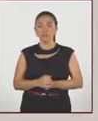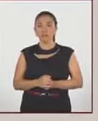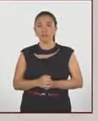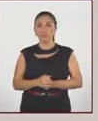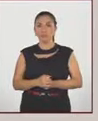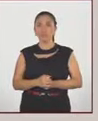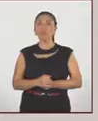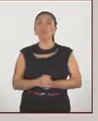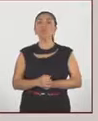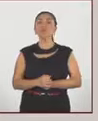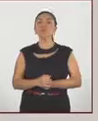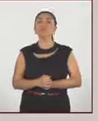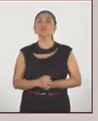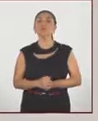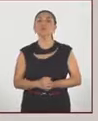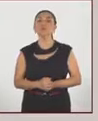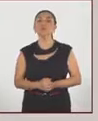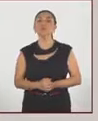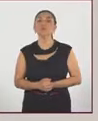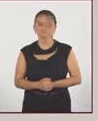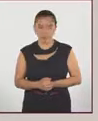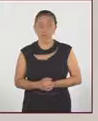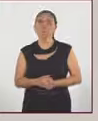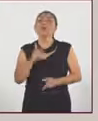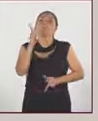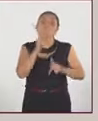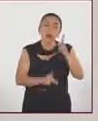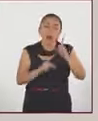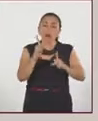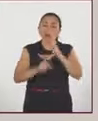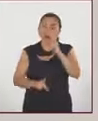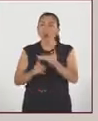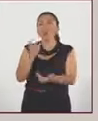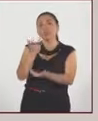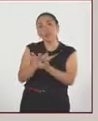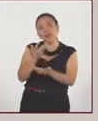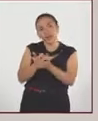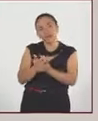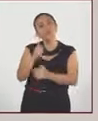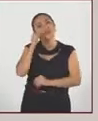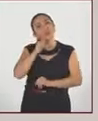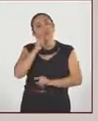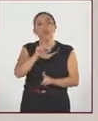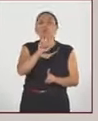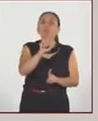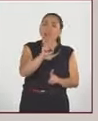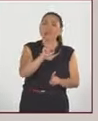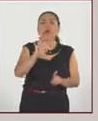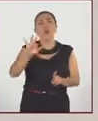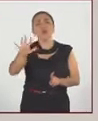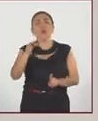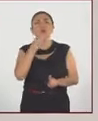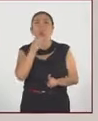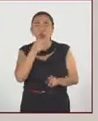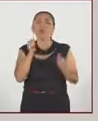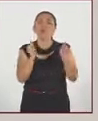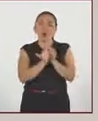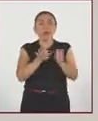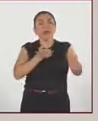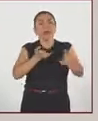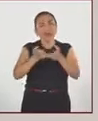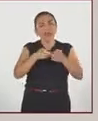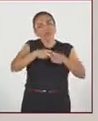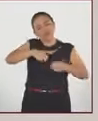Bueno, les comentaba de las pausas, los descansos, cada 30-45 minutos, incluir estiramientos